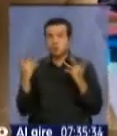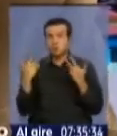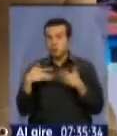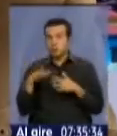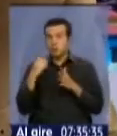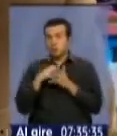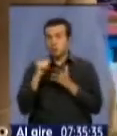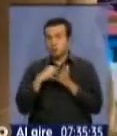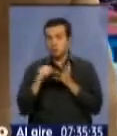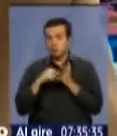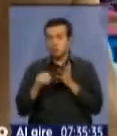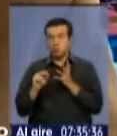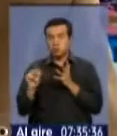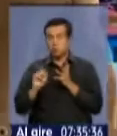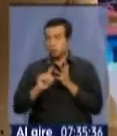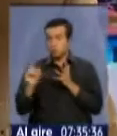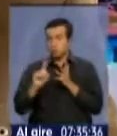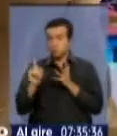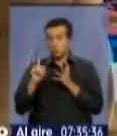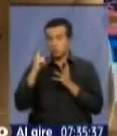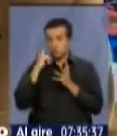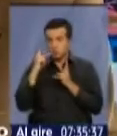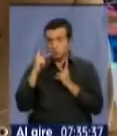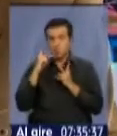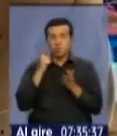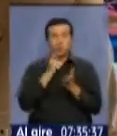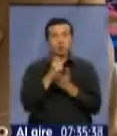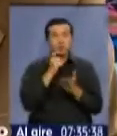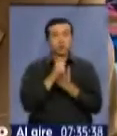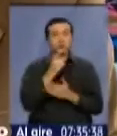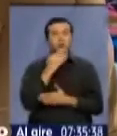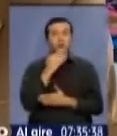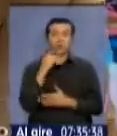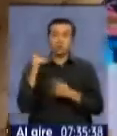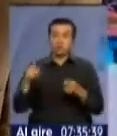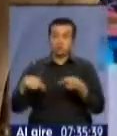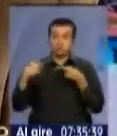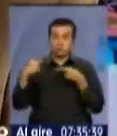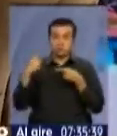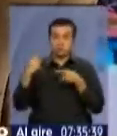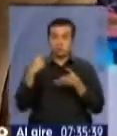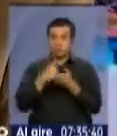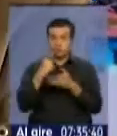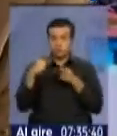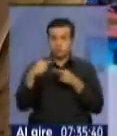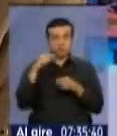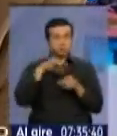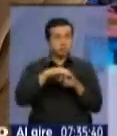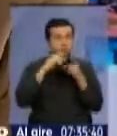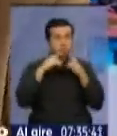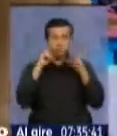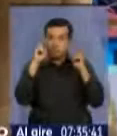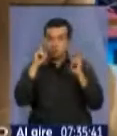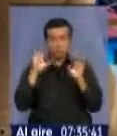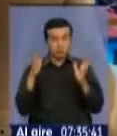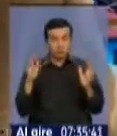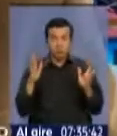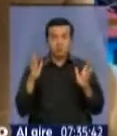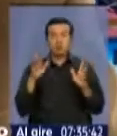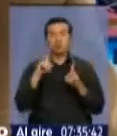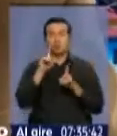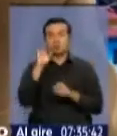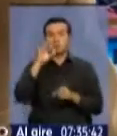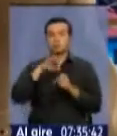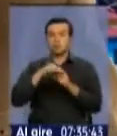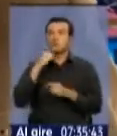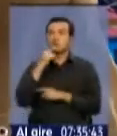un cumplimiento. No estamos en ninguna presión. La presión viene de la oposición. Sin decir que hay consulta y sin dar temas, la oposición ya